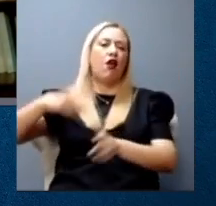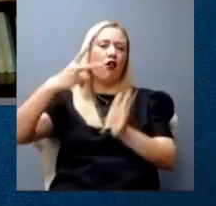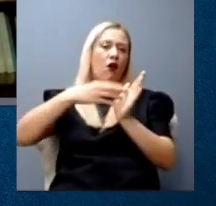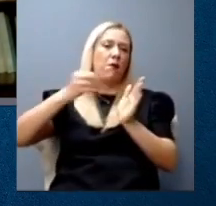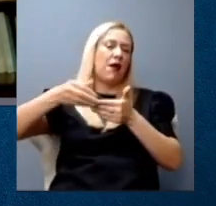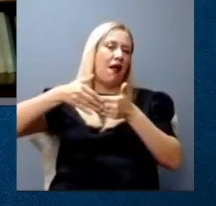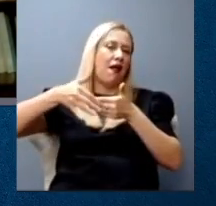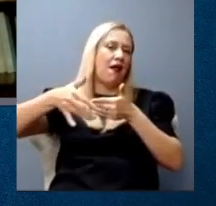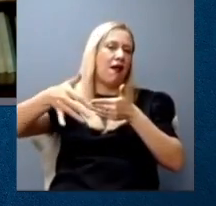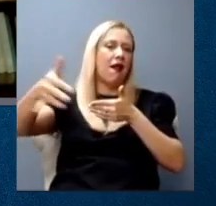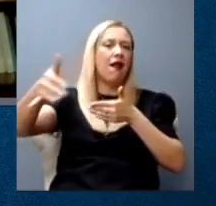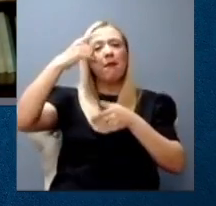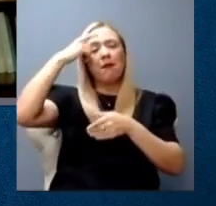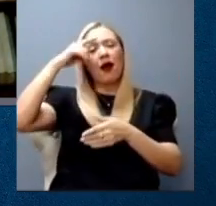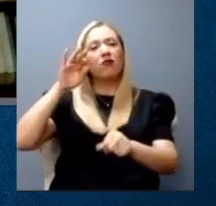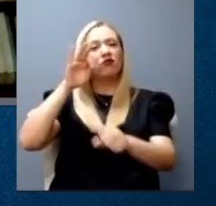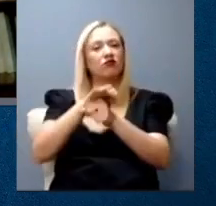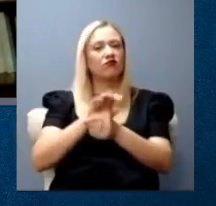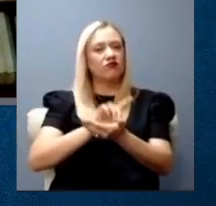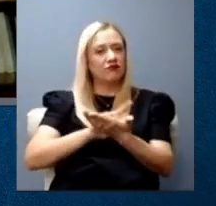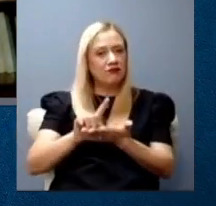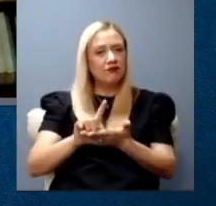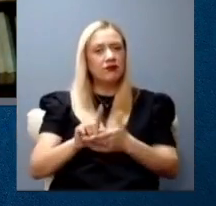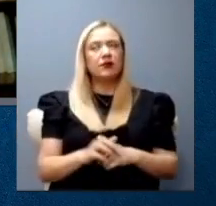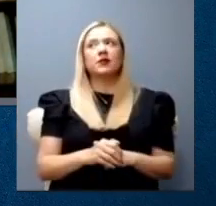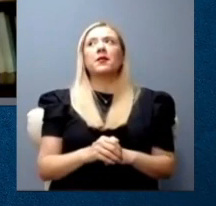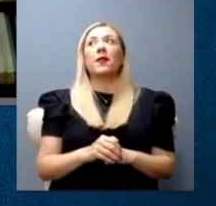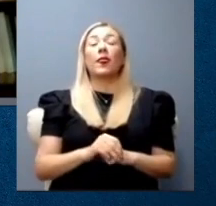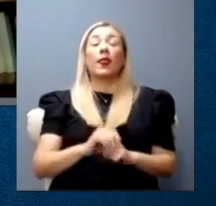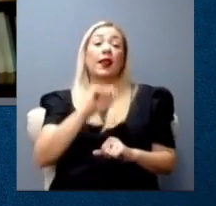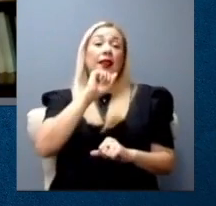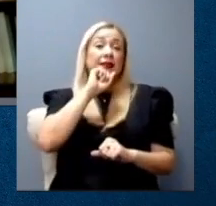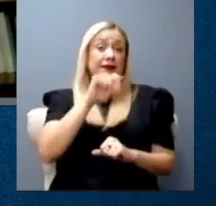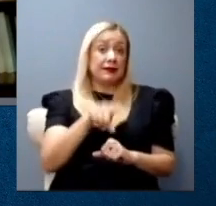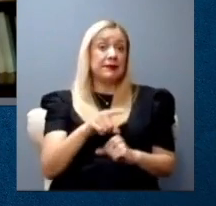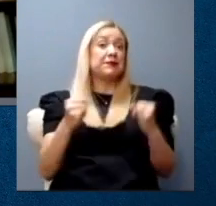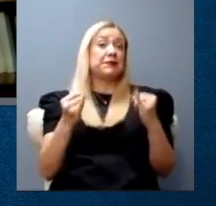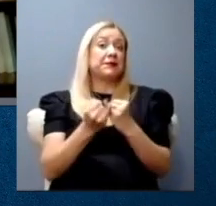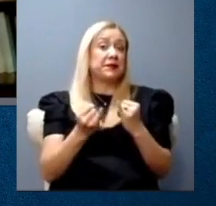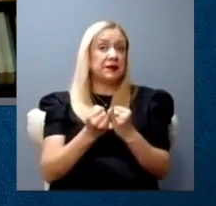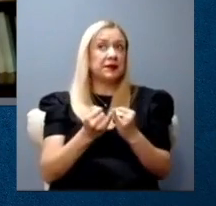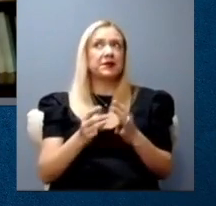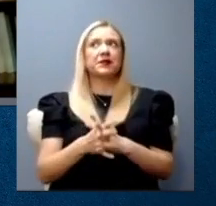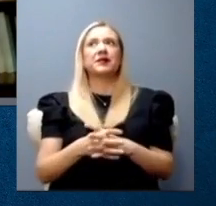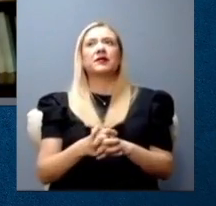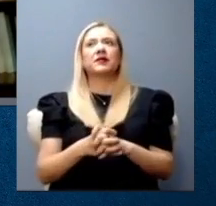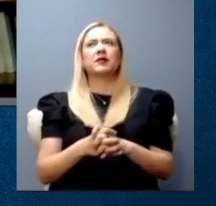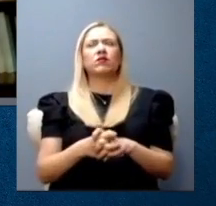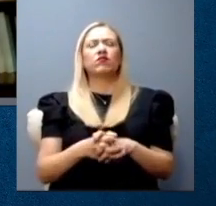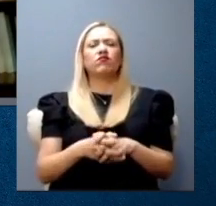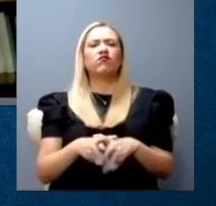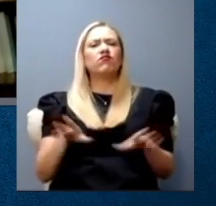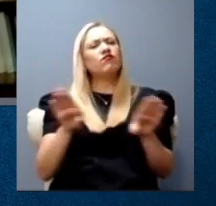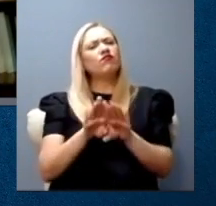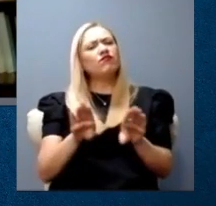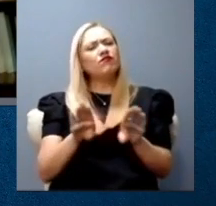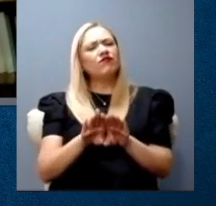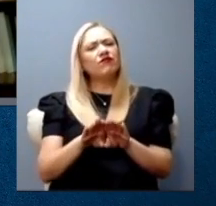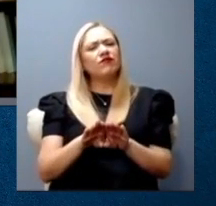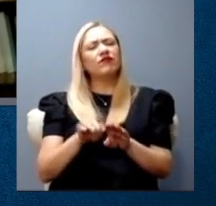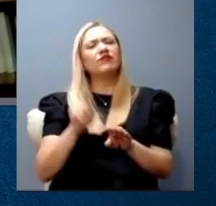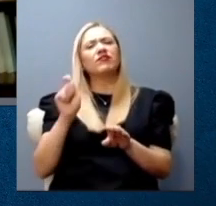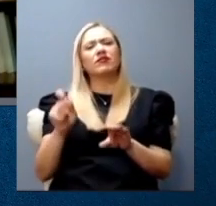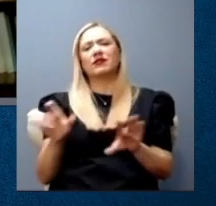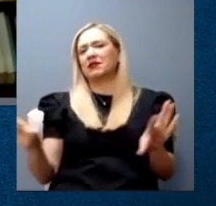derechos. Y también vamos a tener una relación intrínseca